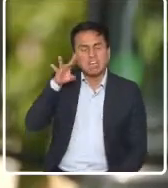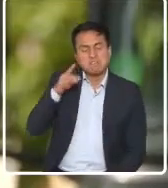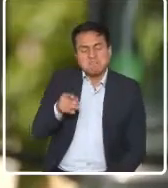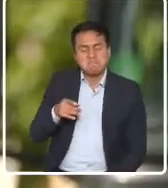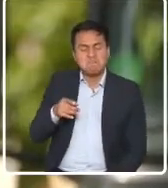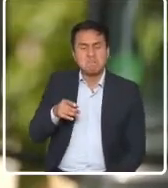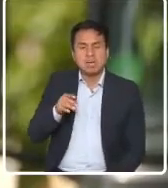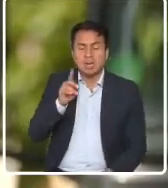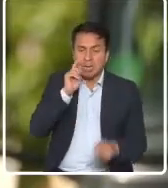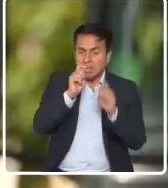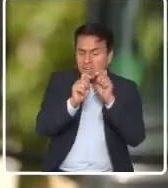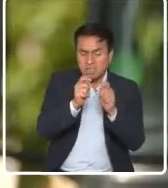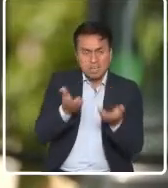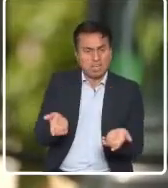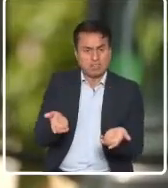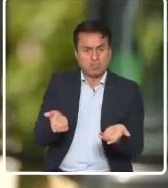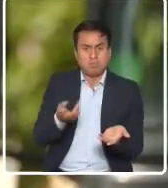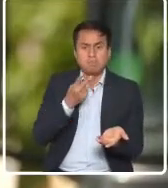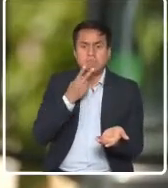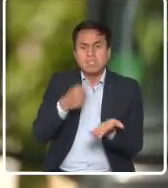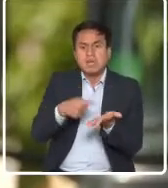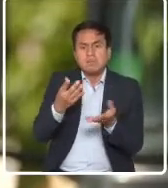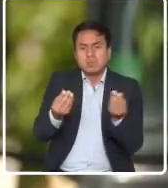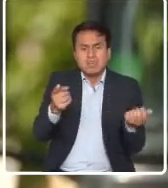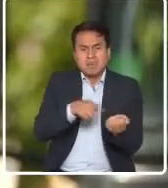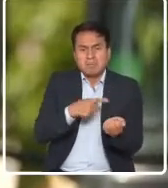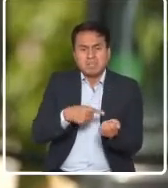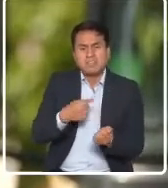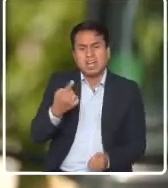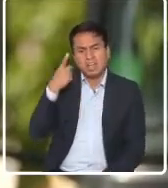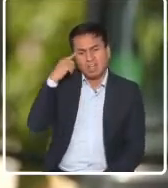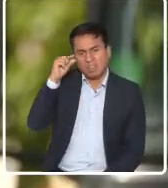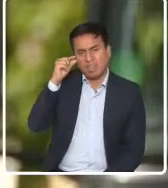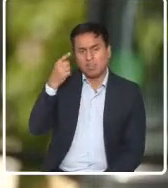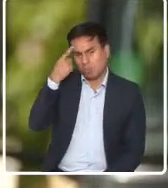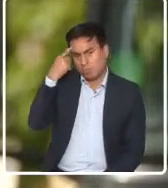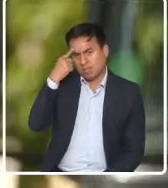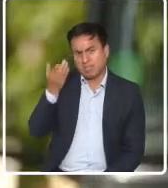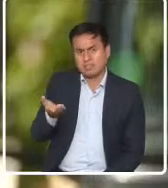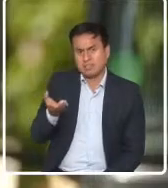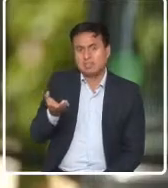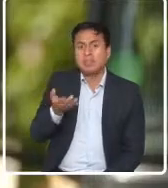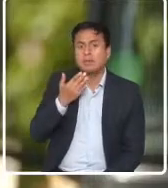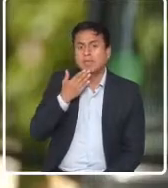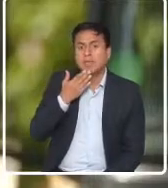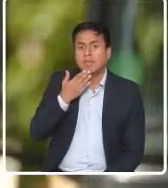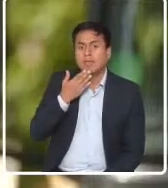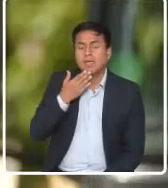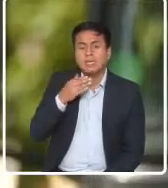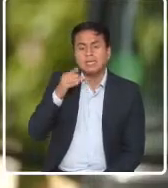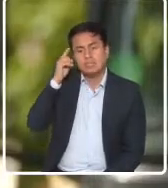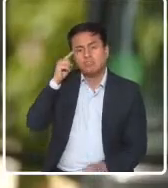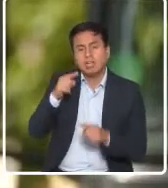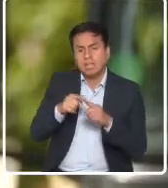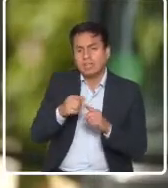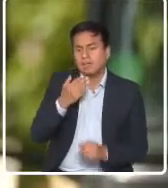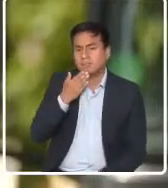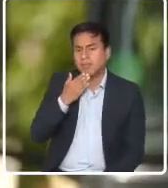sabiendo el riesgo en que ponen a miles de familias, no es otra cosa que estupidez. Y también directamente por